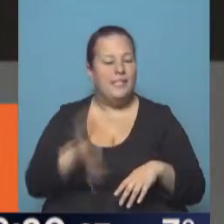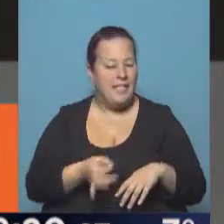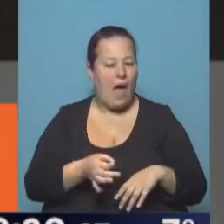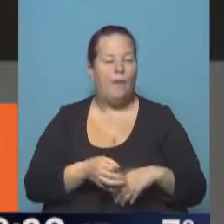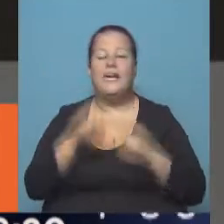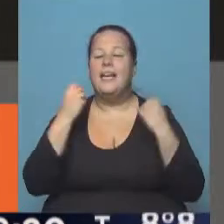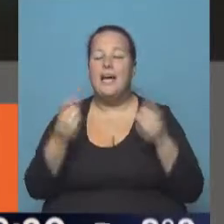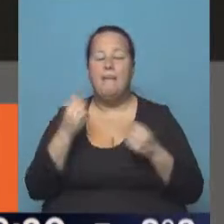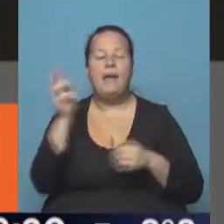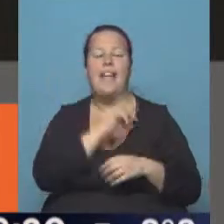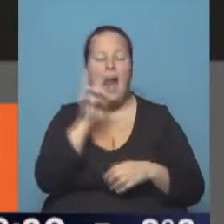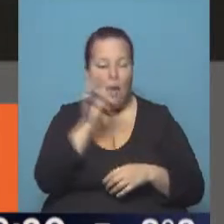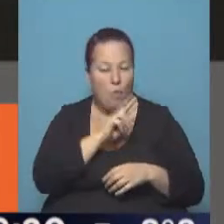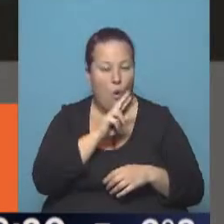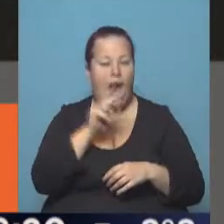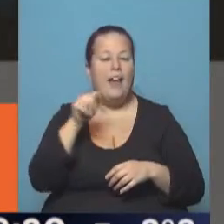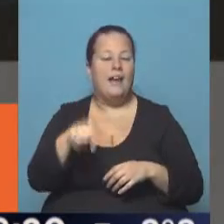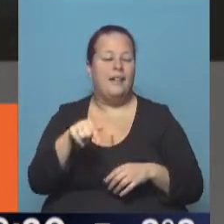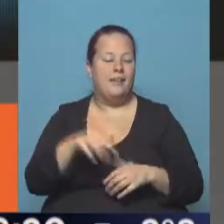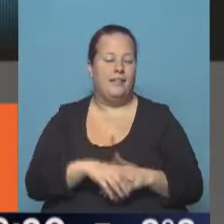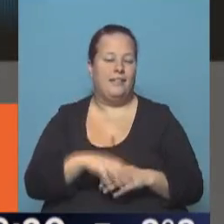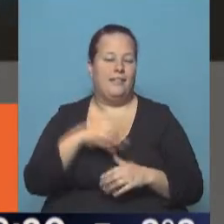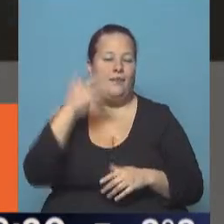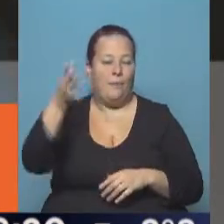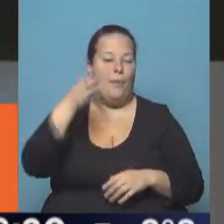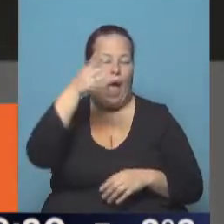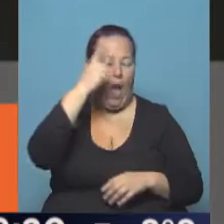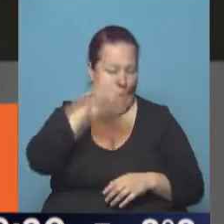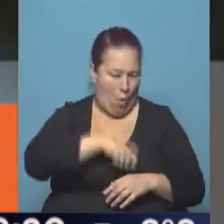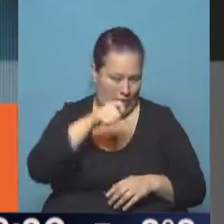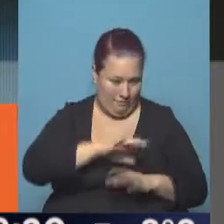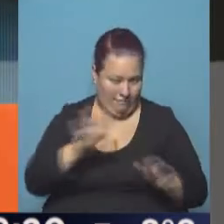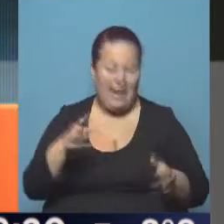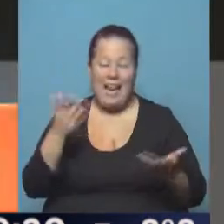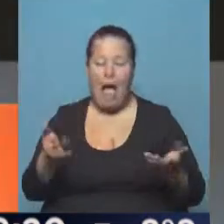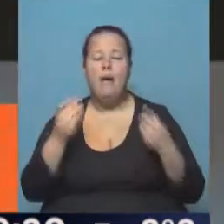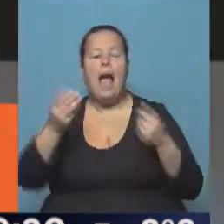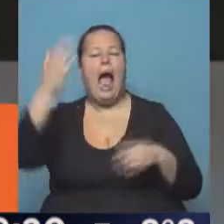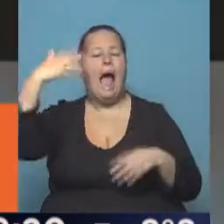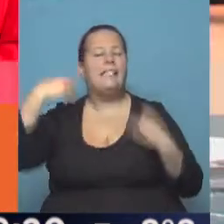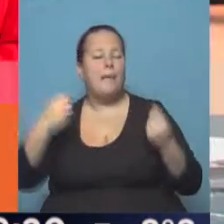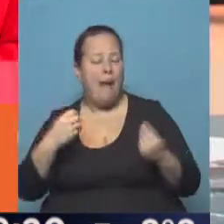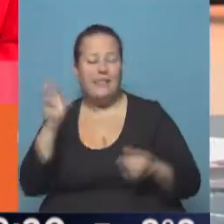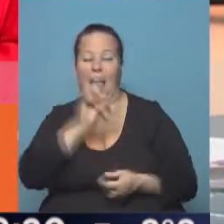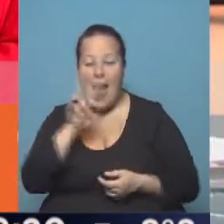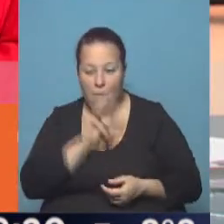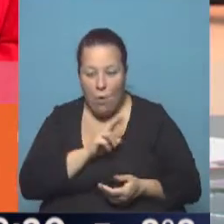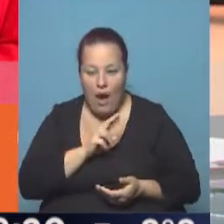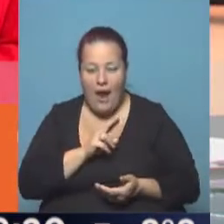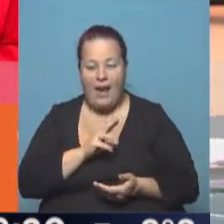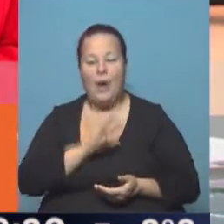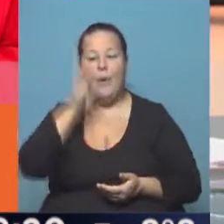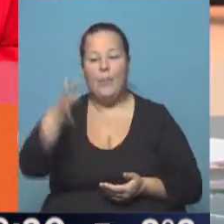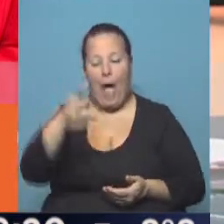lo que le pasa a la mujer que transita los tribunales. Claro, porque ¿qué pasaba antes, no? La mujer llegaba